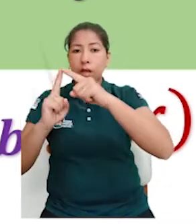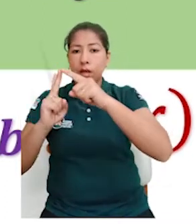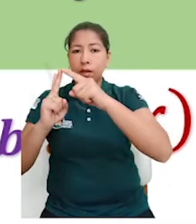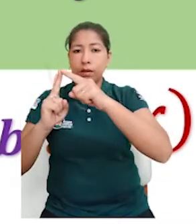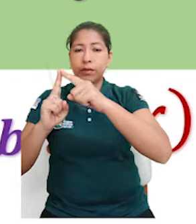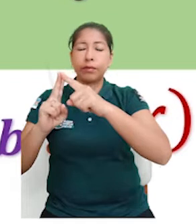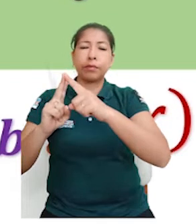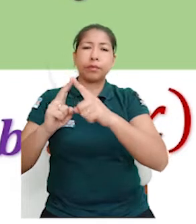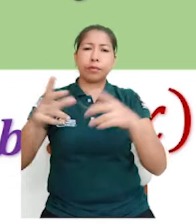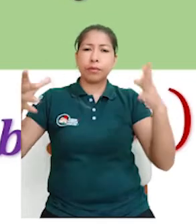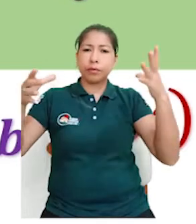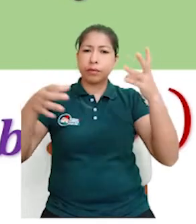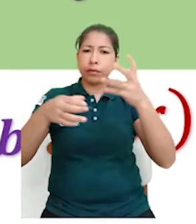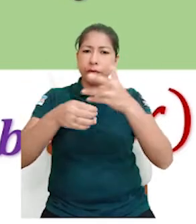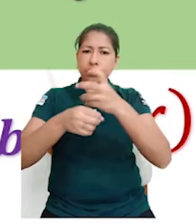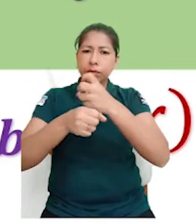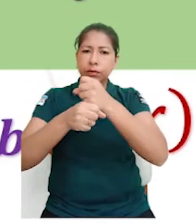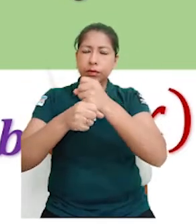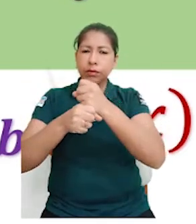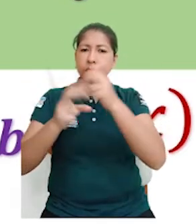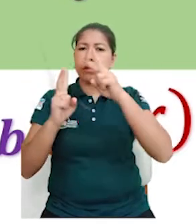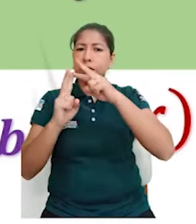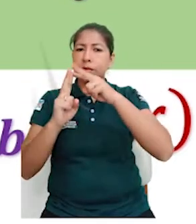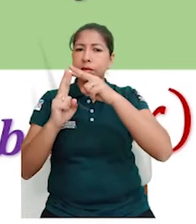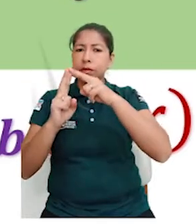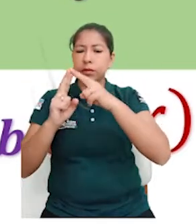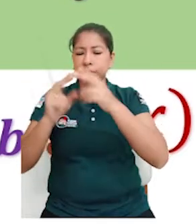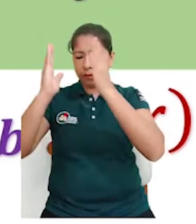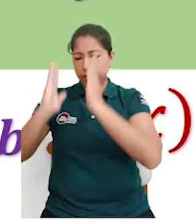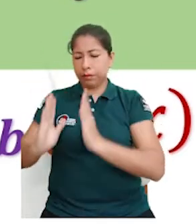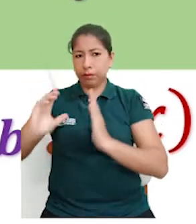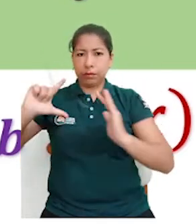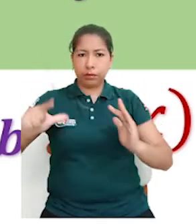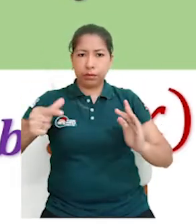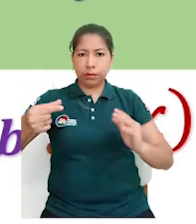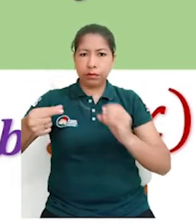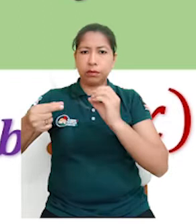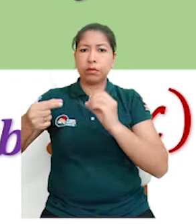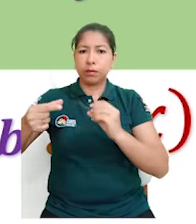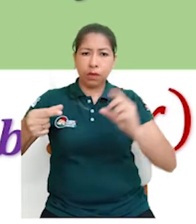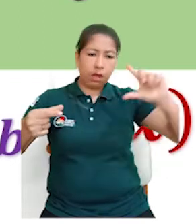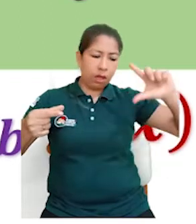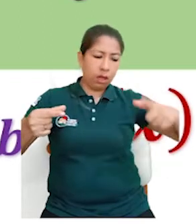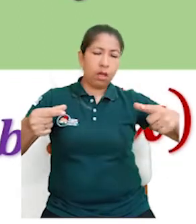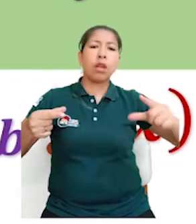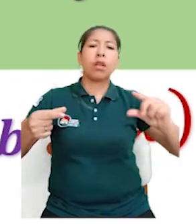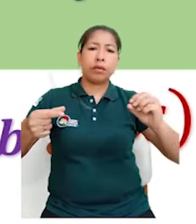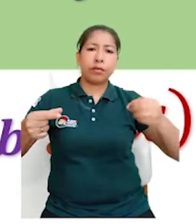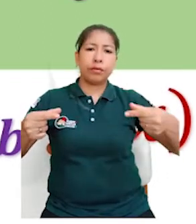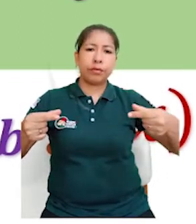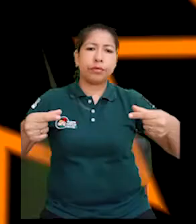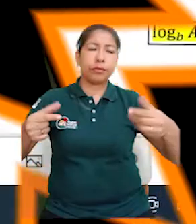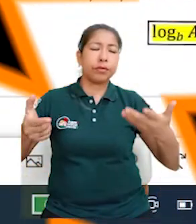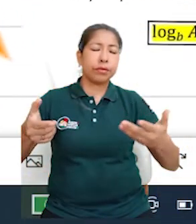ecuación hasta tener un logaritmo a cada lado de la ecuación. Acompáñenme en este video, vamos a ir desarrollando uno a uno